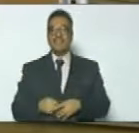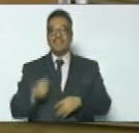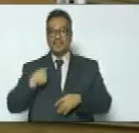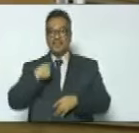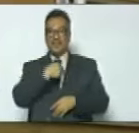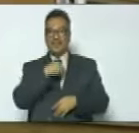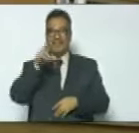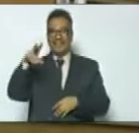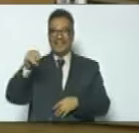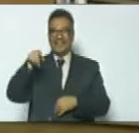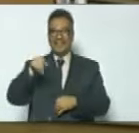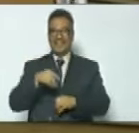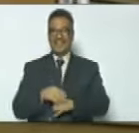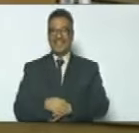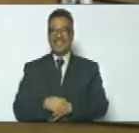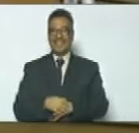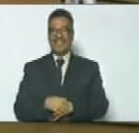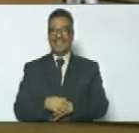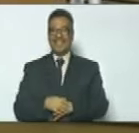yo.